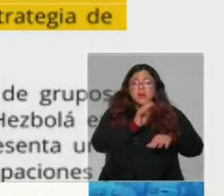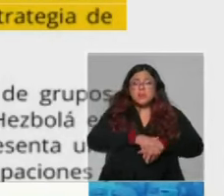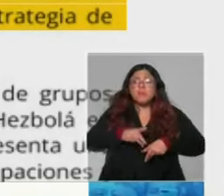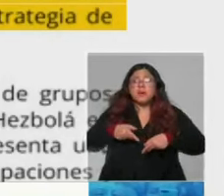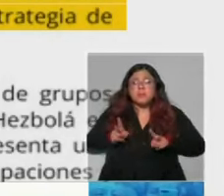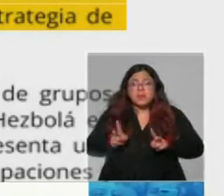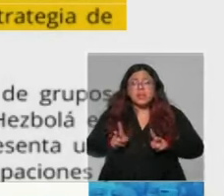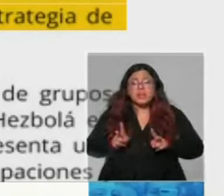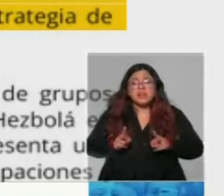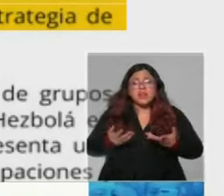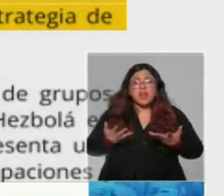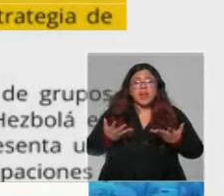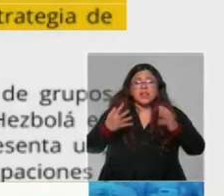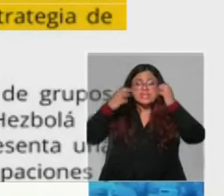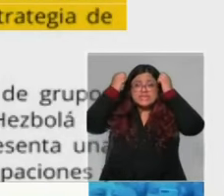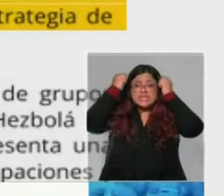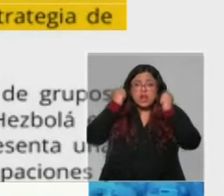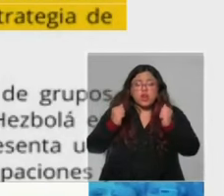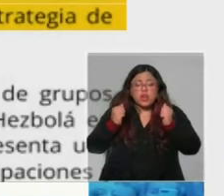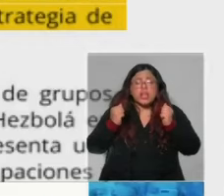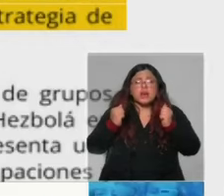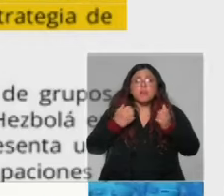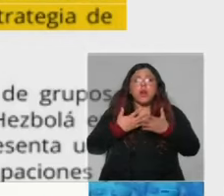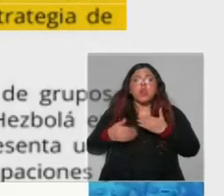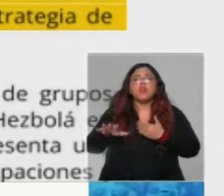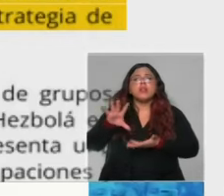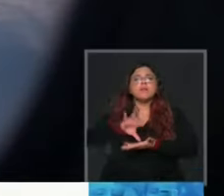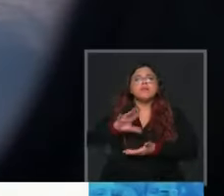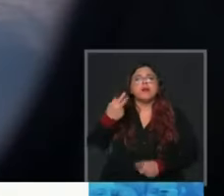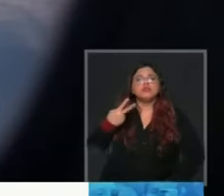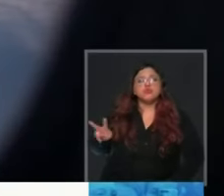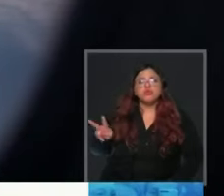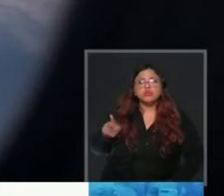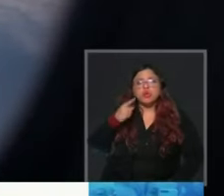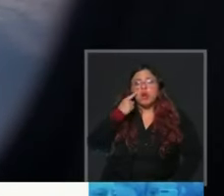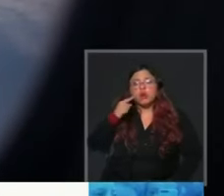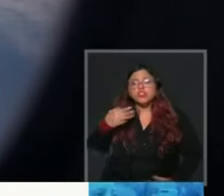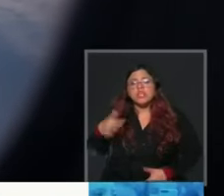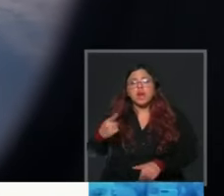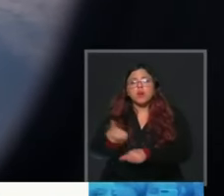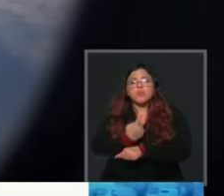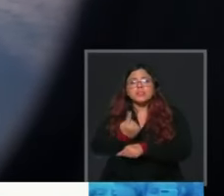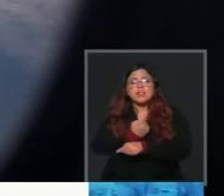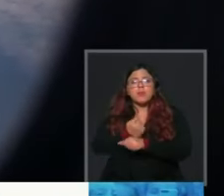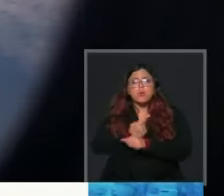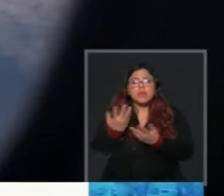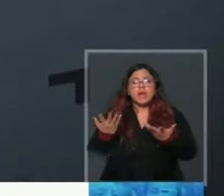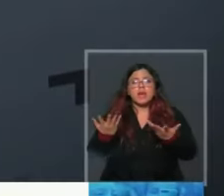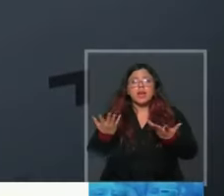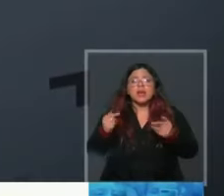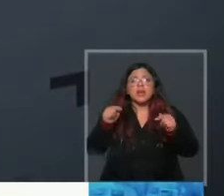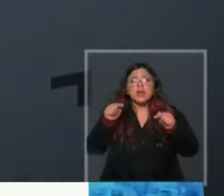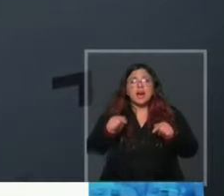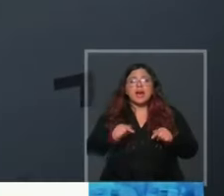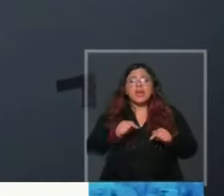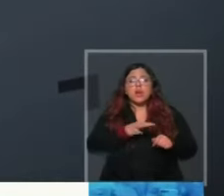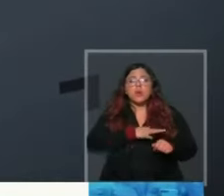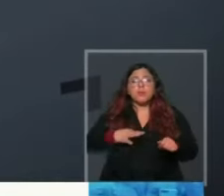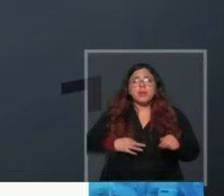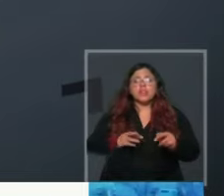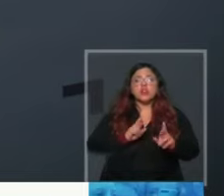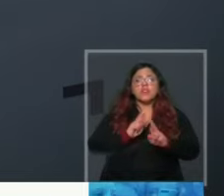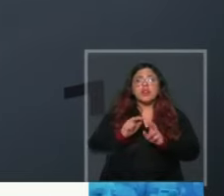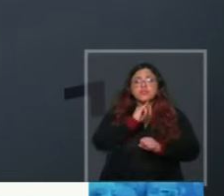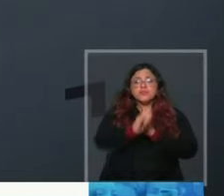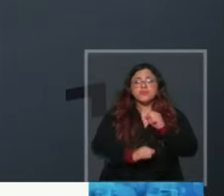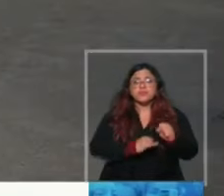desarrolle terrorismo impunemente en su territorio. Hay que decir que hablamos con el canciller Alberto Van Claveren y calificó de injustas las